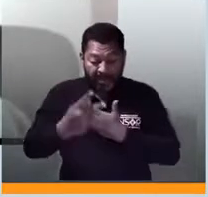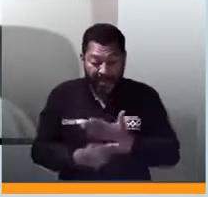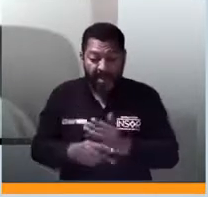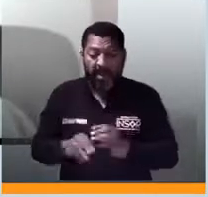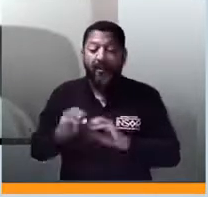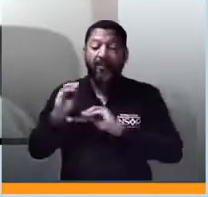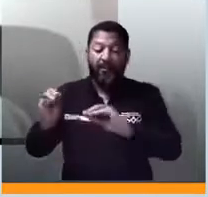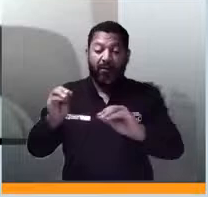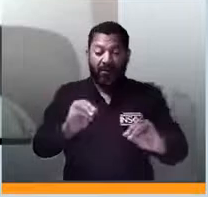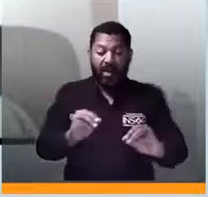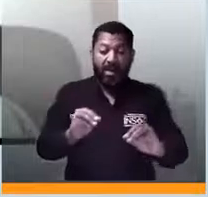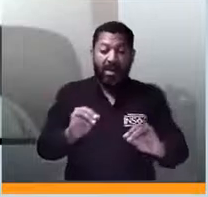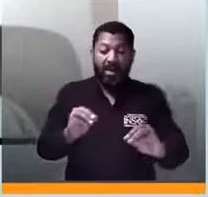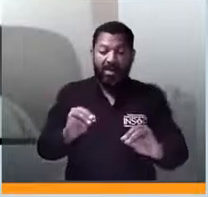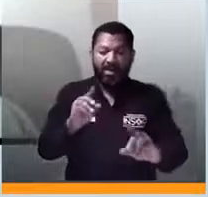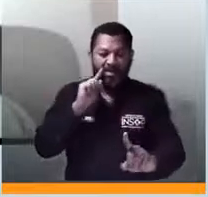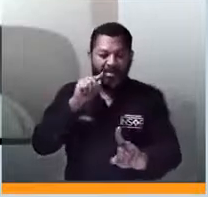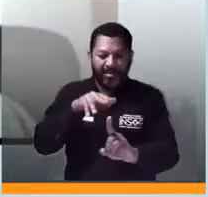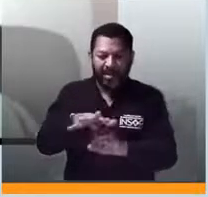una Colombia